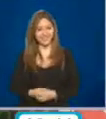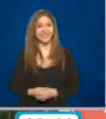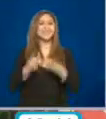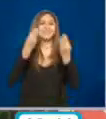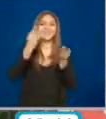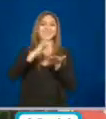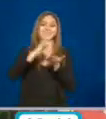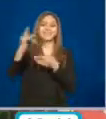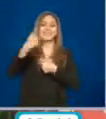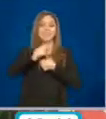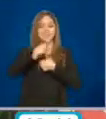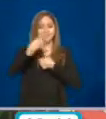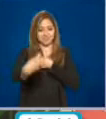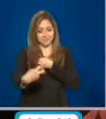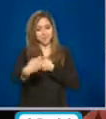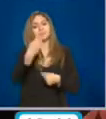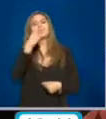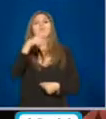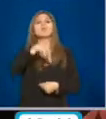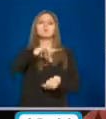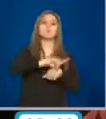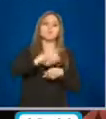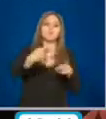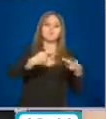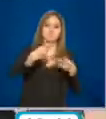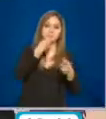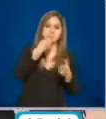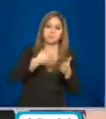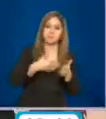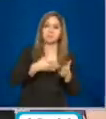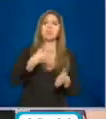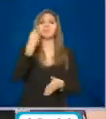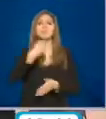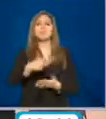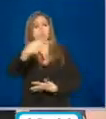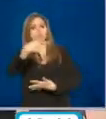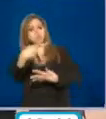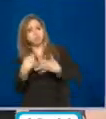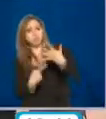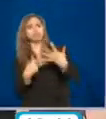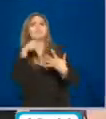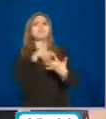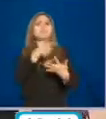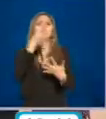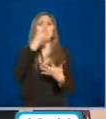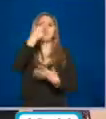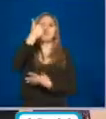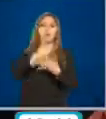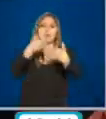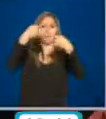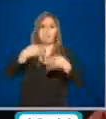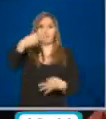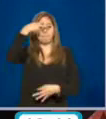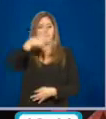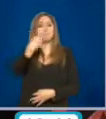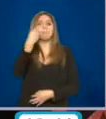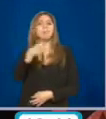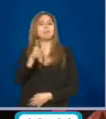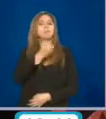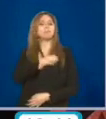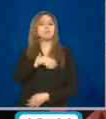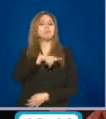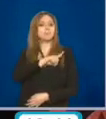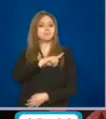me encanta estar con ustedes. Oye, un platillo, pues que lleva ingredientes muy mexicanos, pero muy saludables, ¿no?